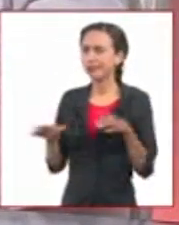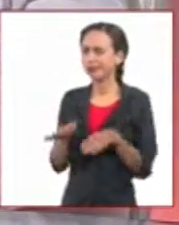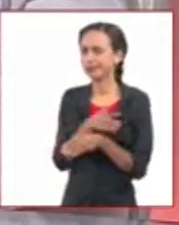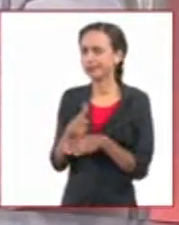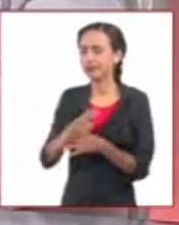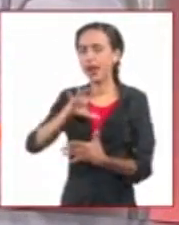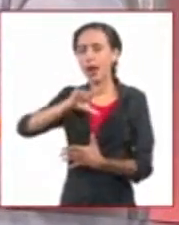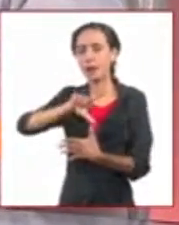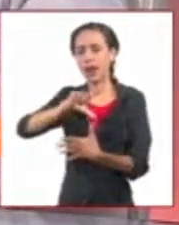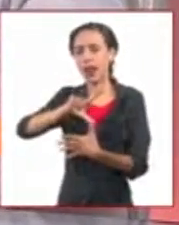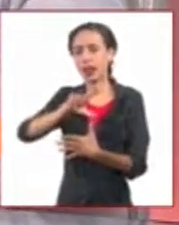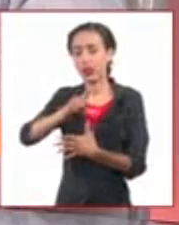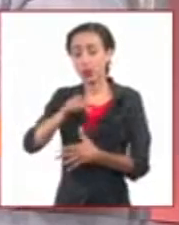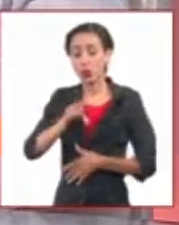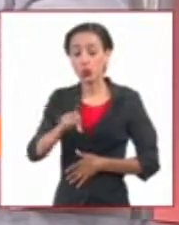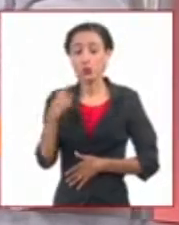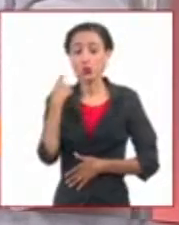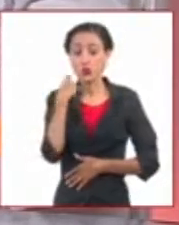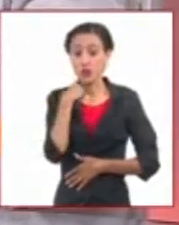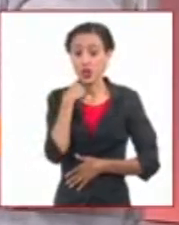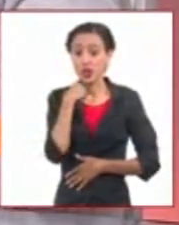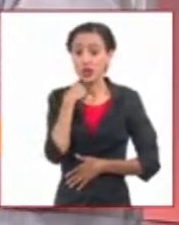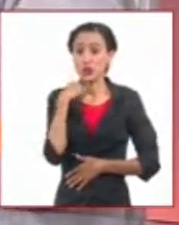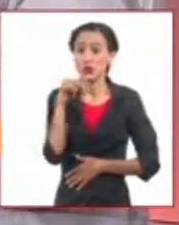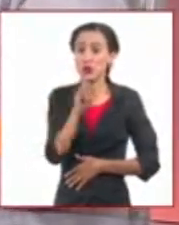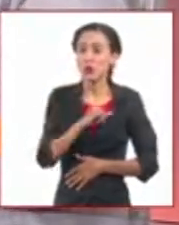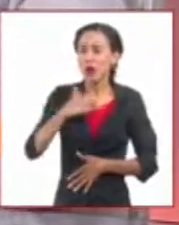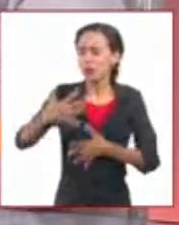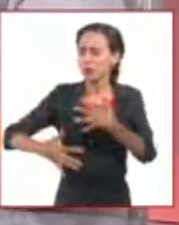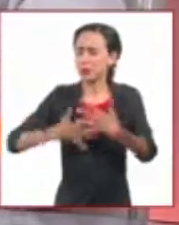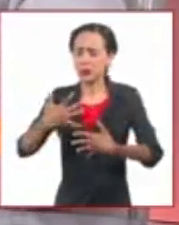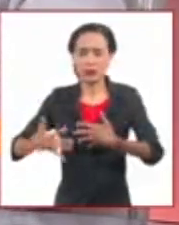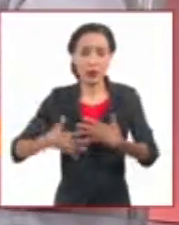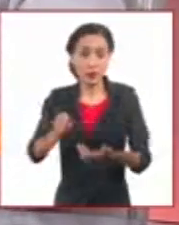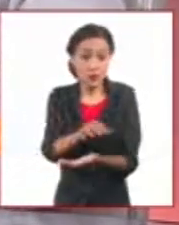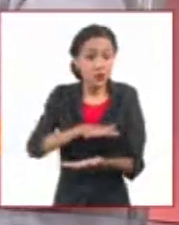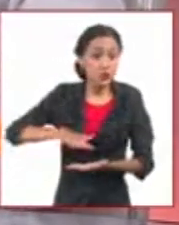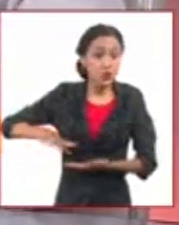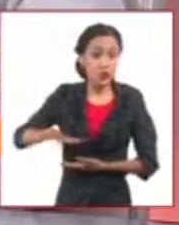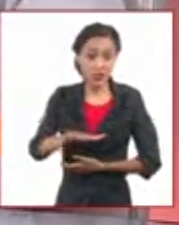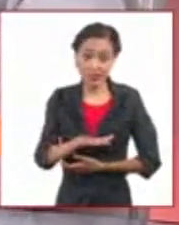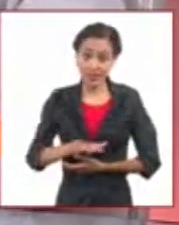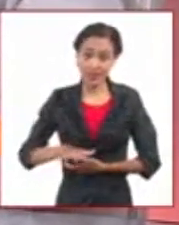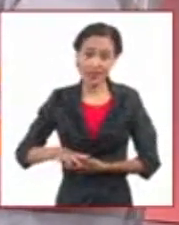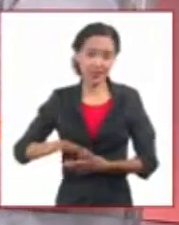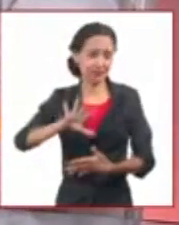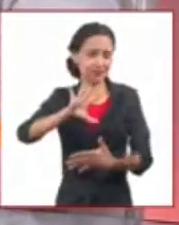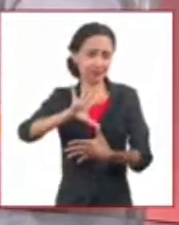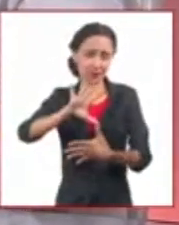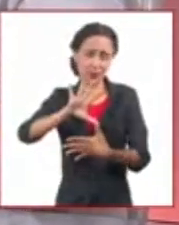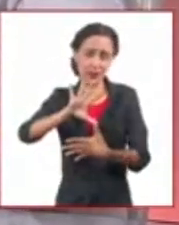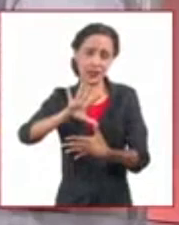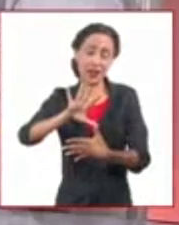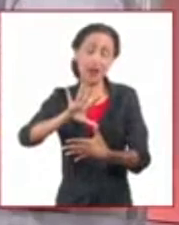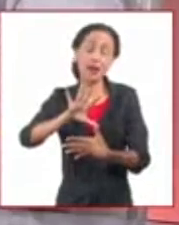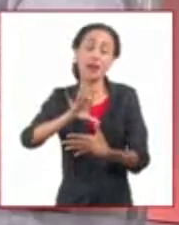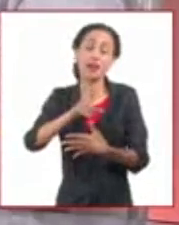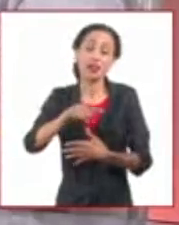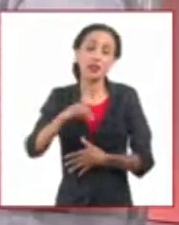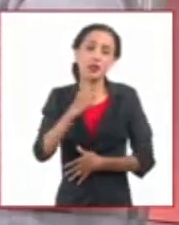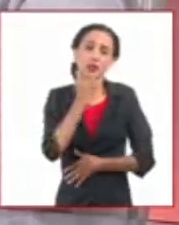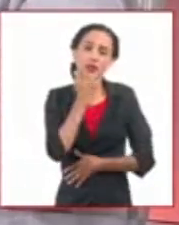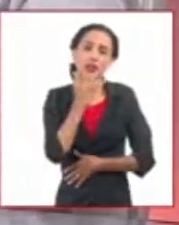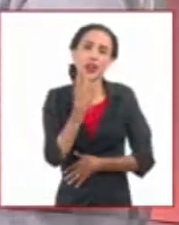últimos años ha habido una convulsión social que ha traído como consecuencia un